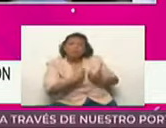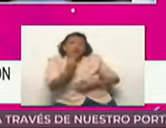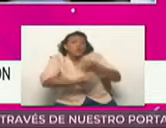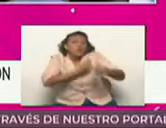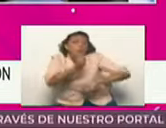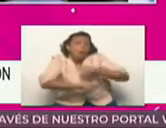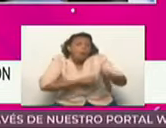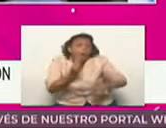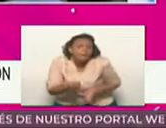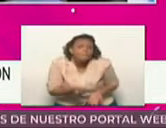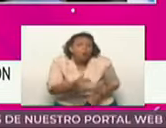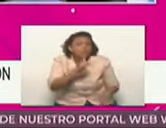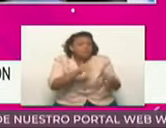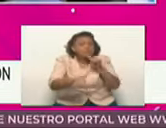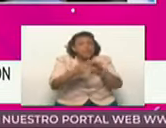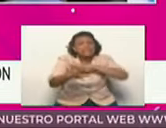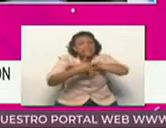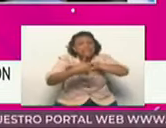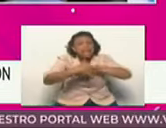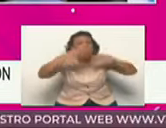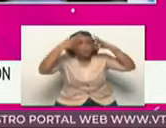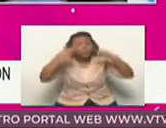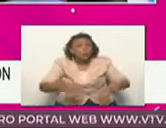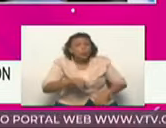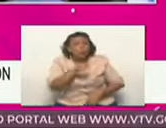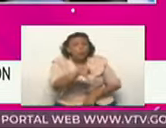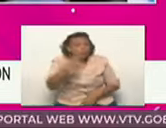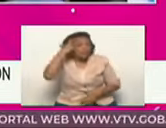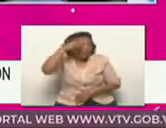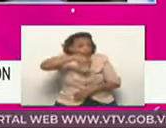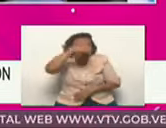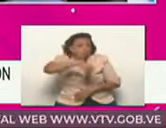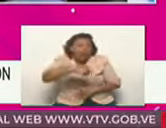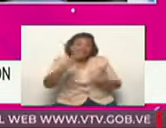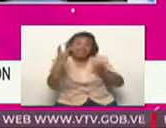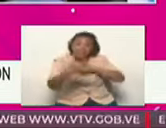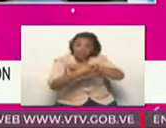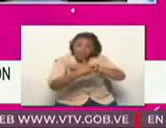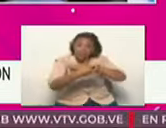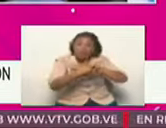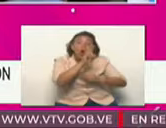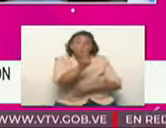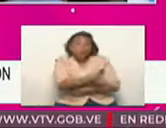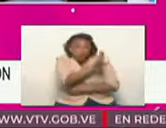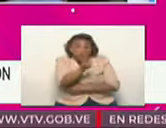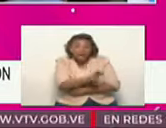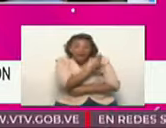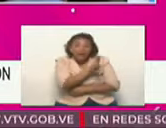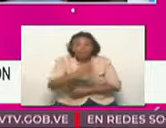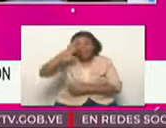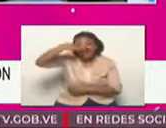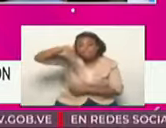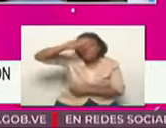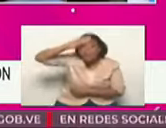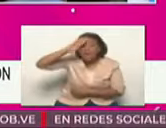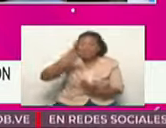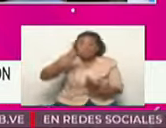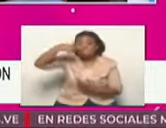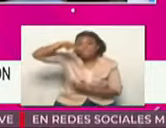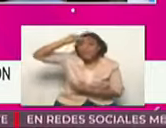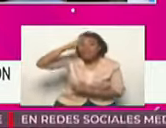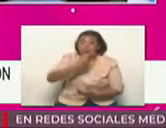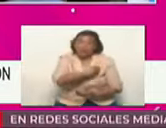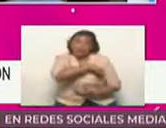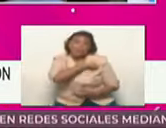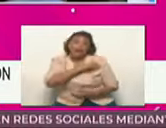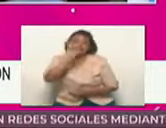de información técnica de alto nivel y que hoy, presidente, estas tecnologías ya se usan en México, en España y en